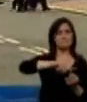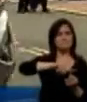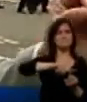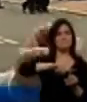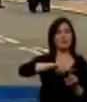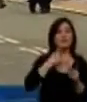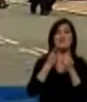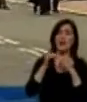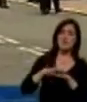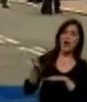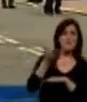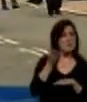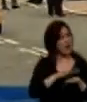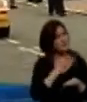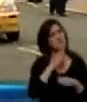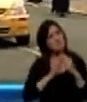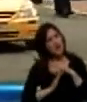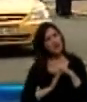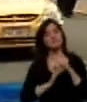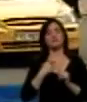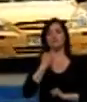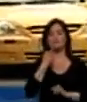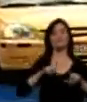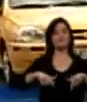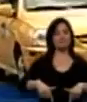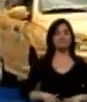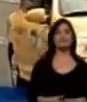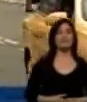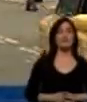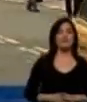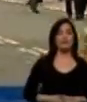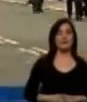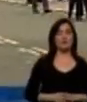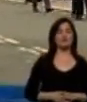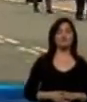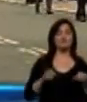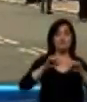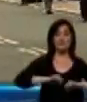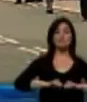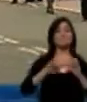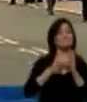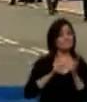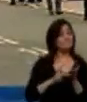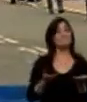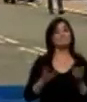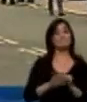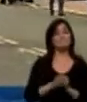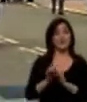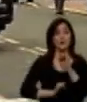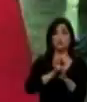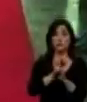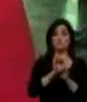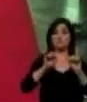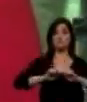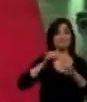llamado al diálogo realizado por el presidente Lenín Moreno. Creen que eso podría traducirse también a nivel